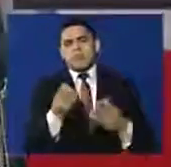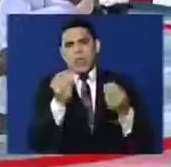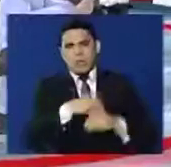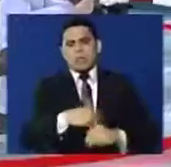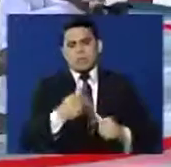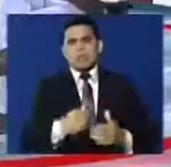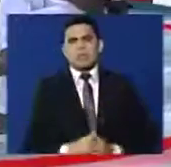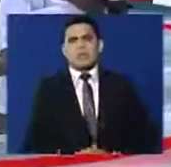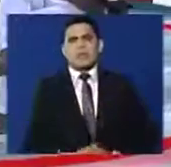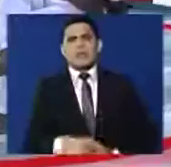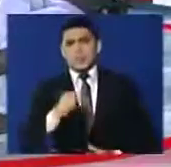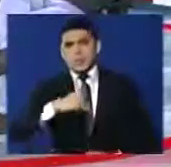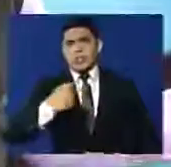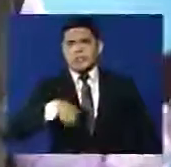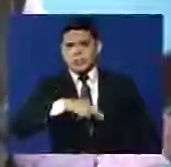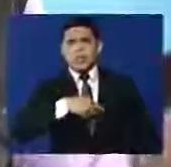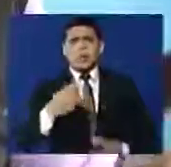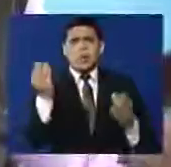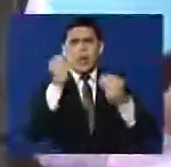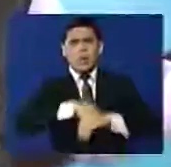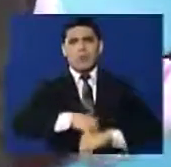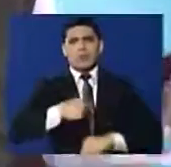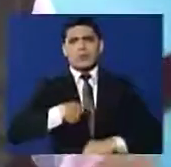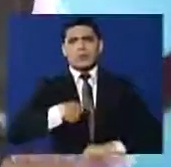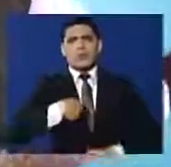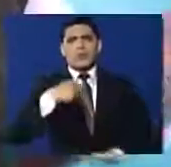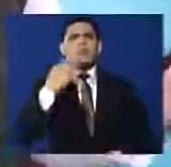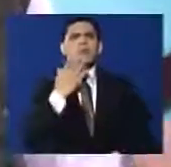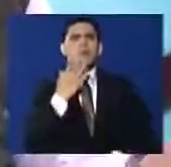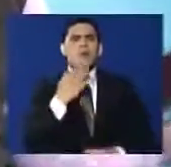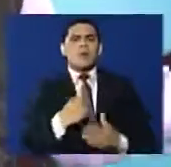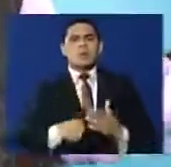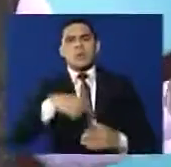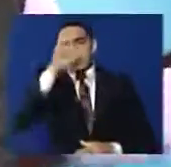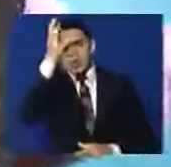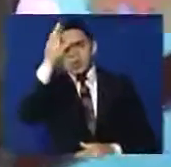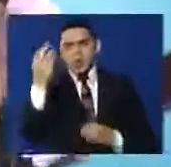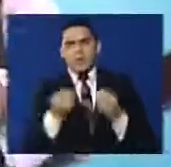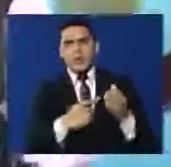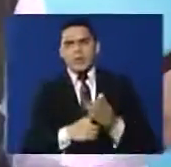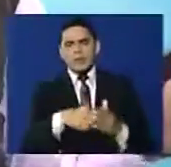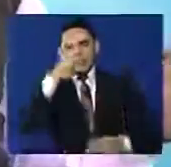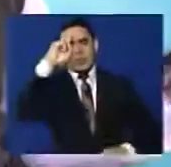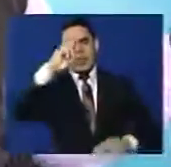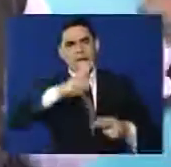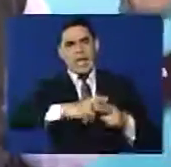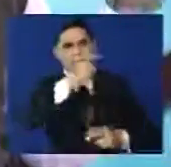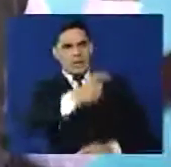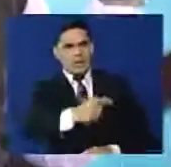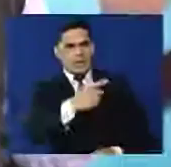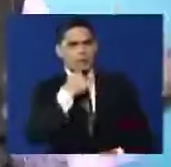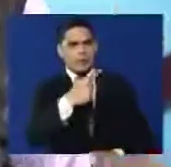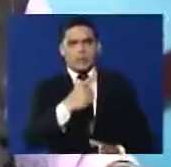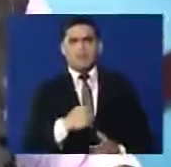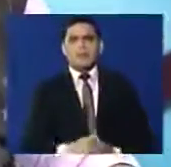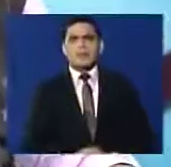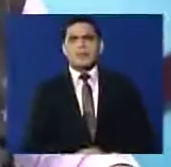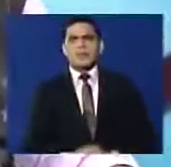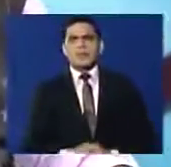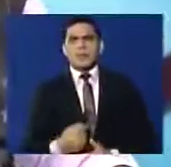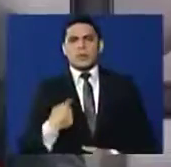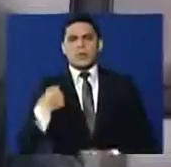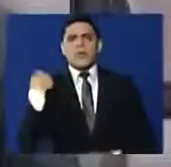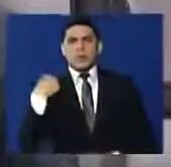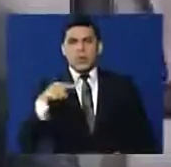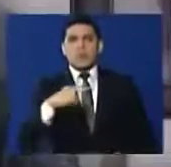no, estamos de acuerdo. La verdad es que yo no sabía que era tan duro en su manera de expresarse y yo se la respeto. Y yo tengo que decirlo